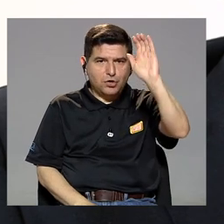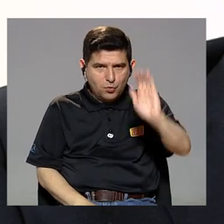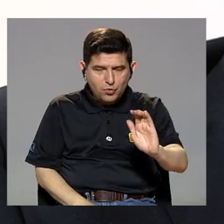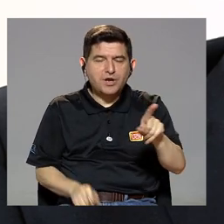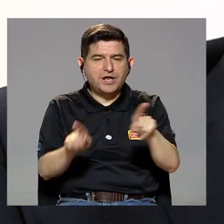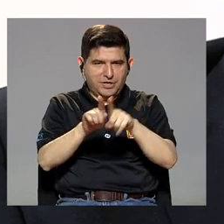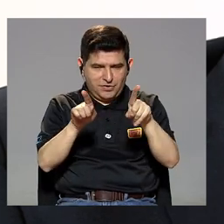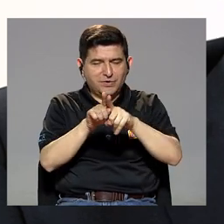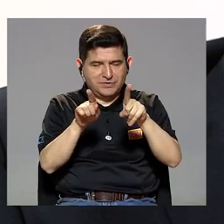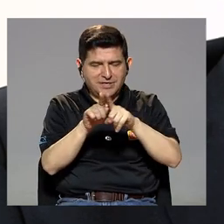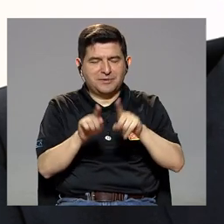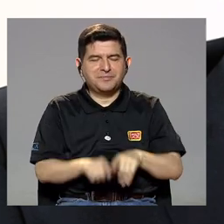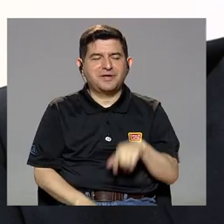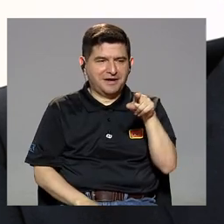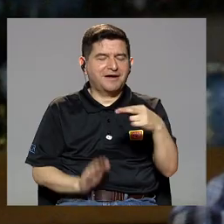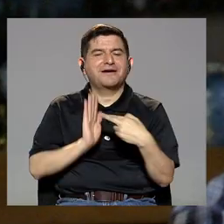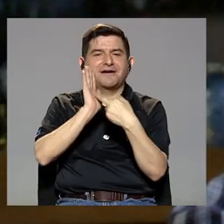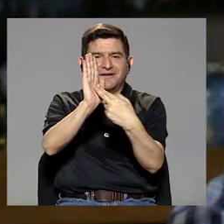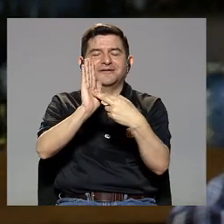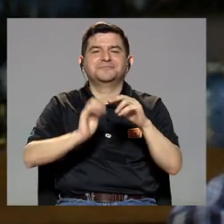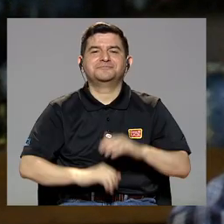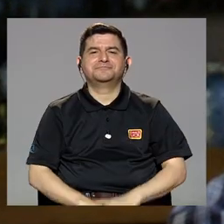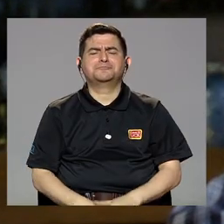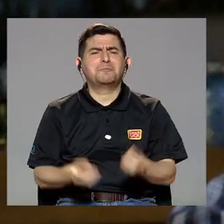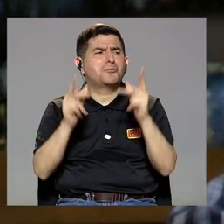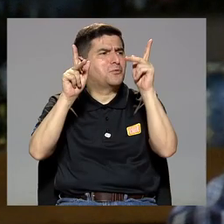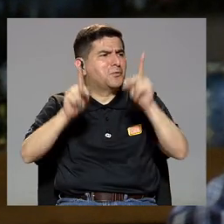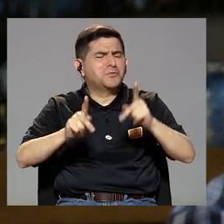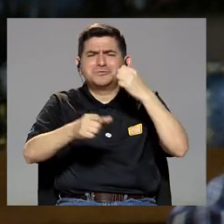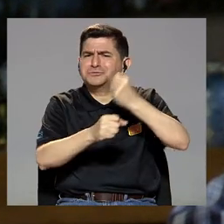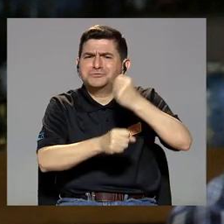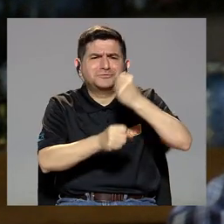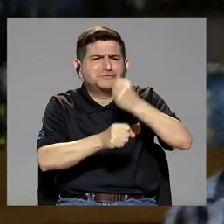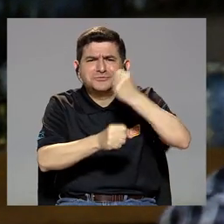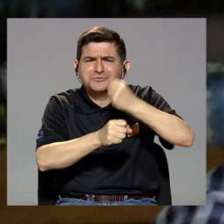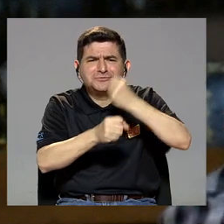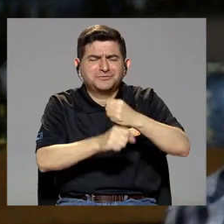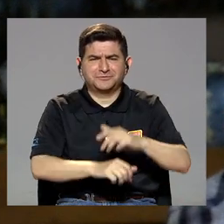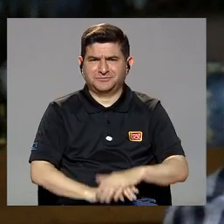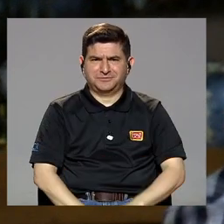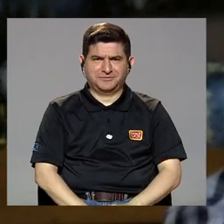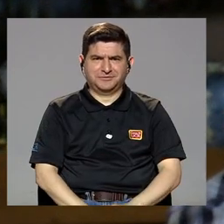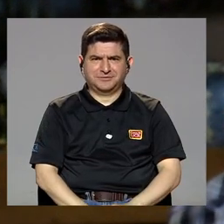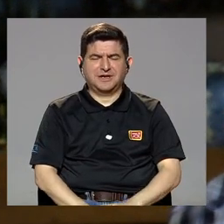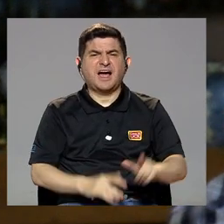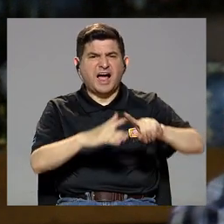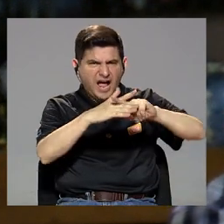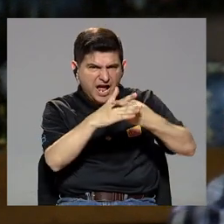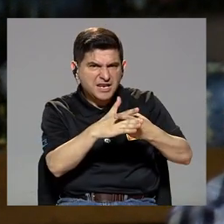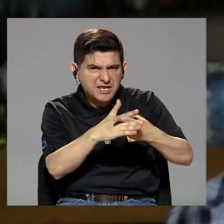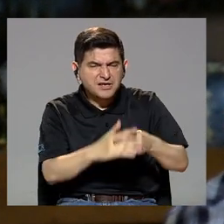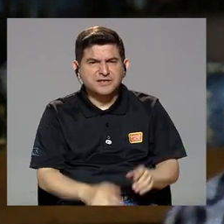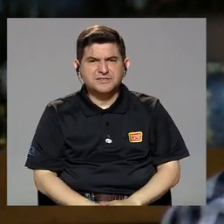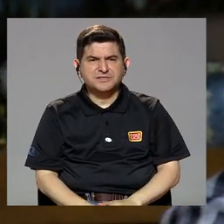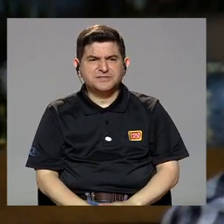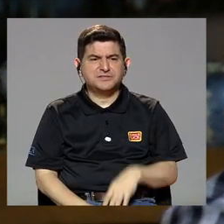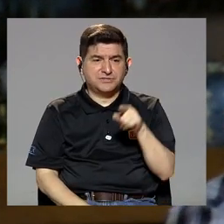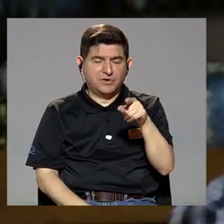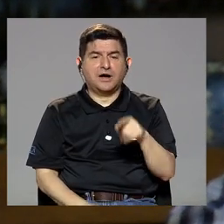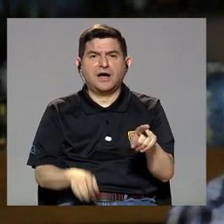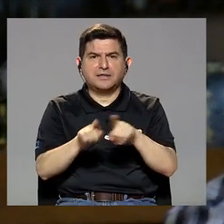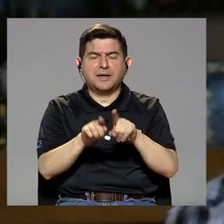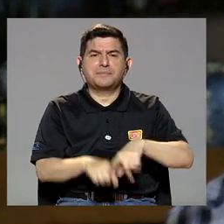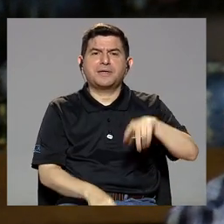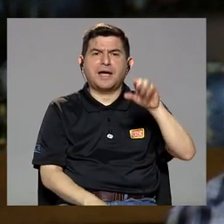escuelita y entonces mucha gente trabajó ahí incluso al principio cuando empezaron una victoria esta carmen